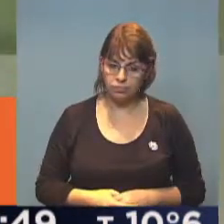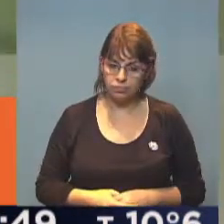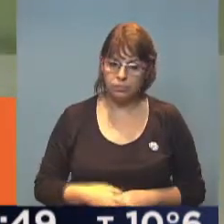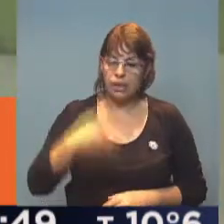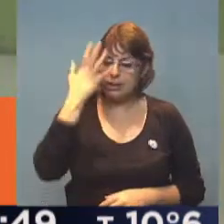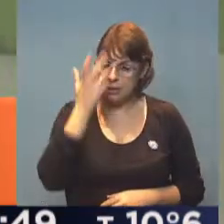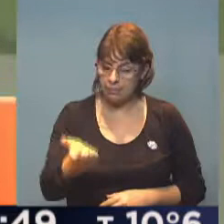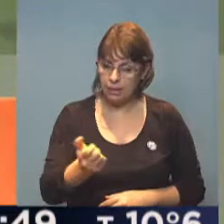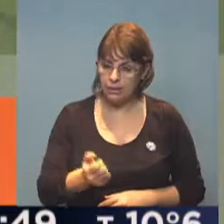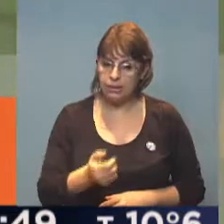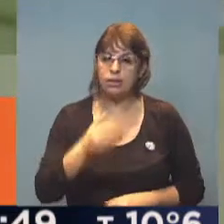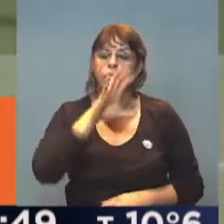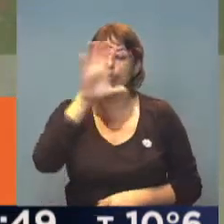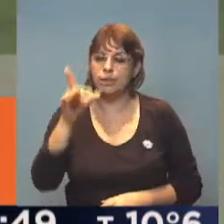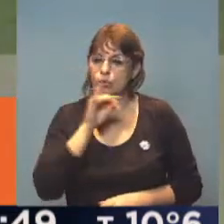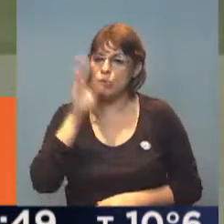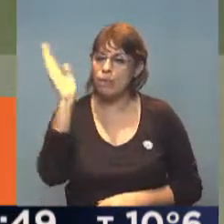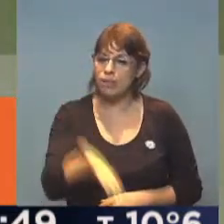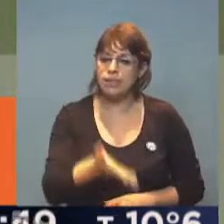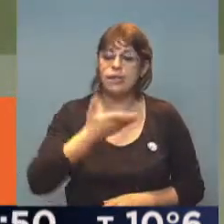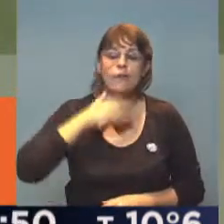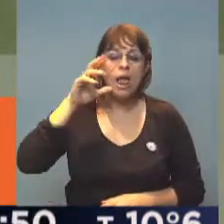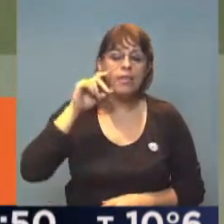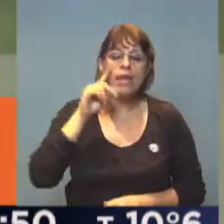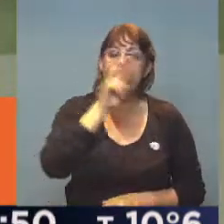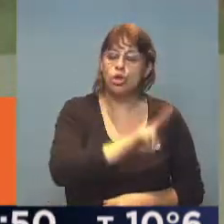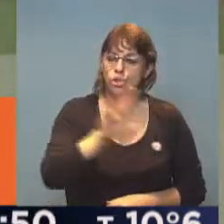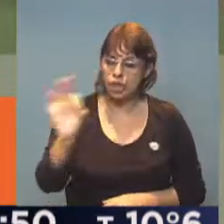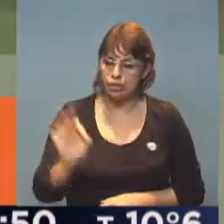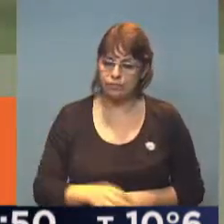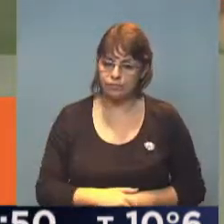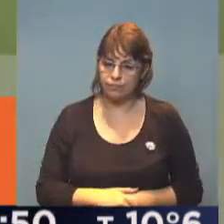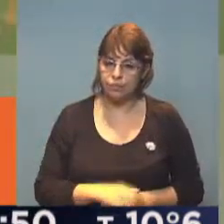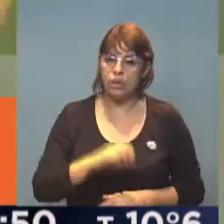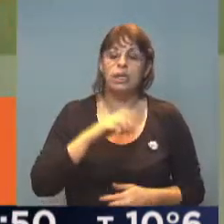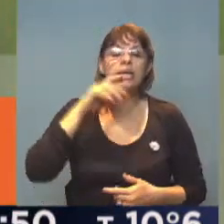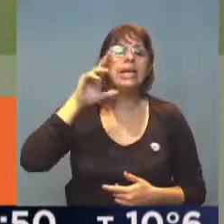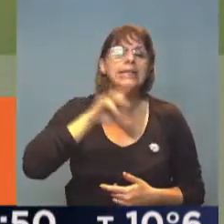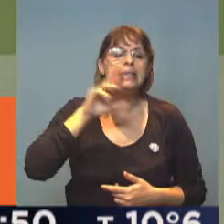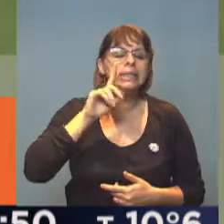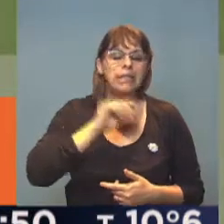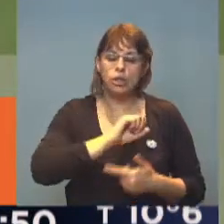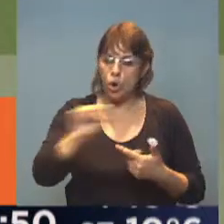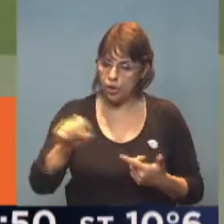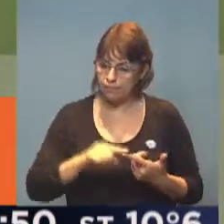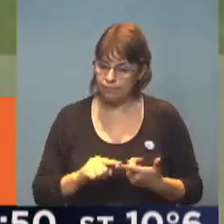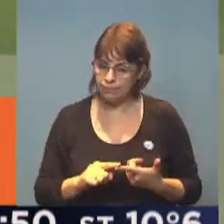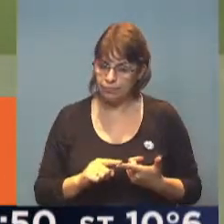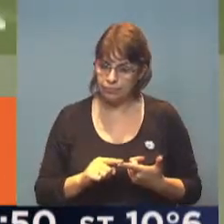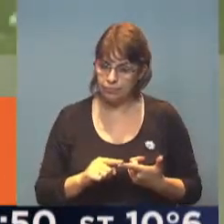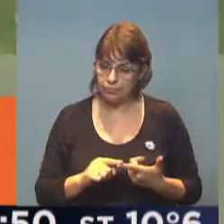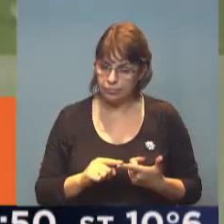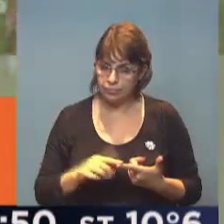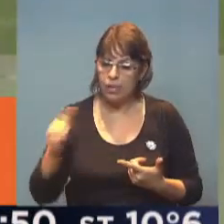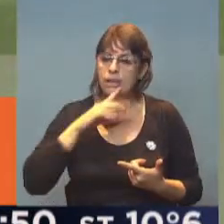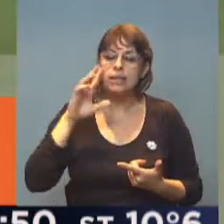San Martín, así en Tucumán, venció a Flandria 2-0 con goles de Ramón Lentini y